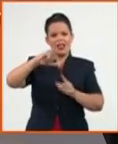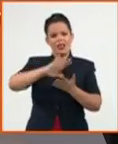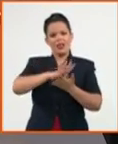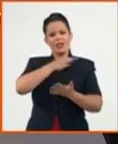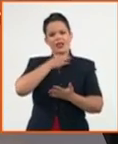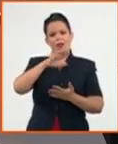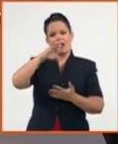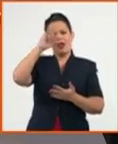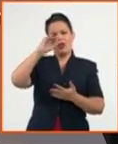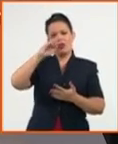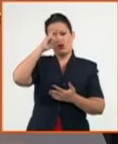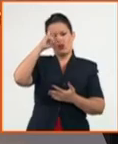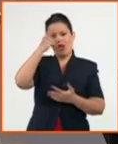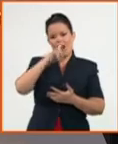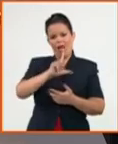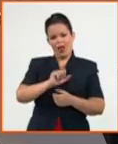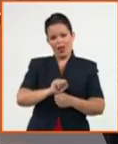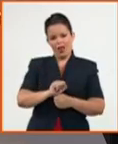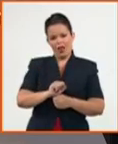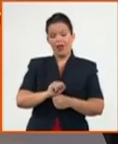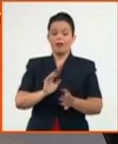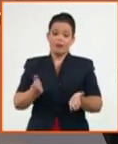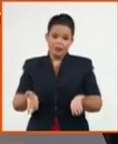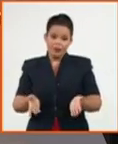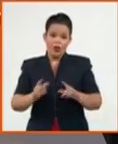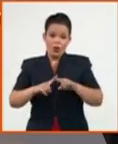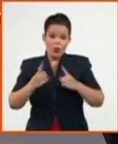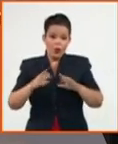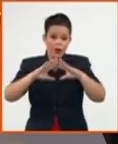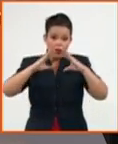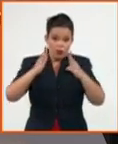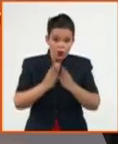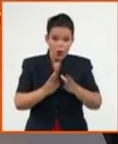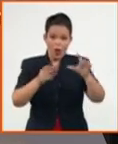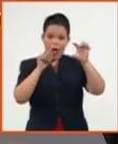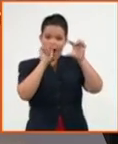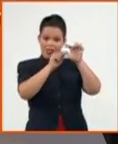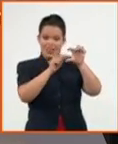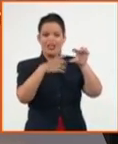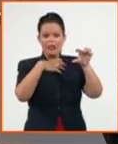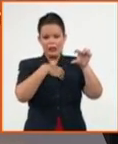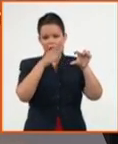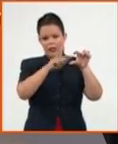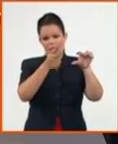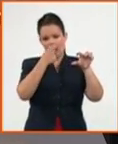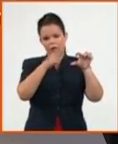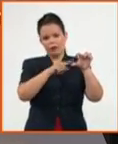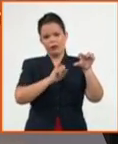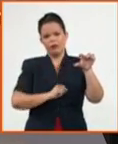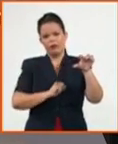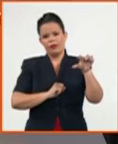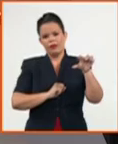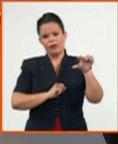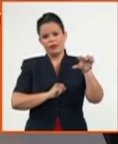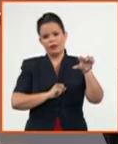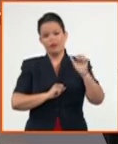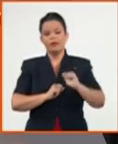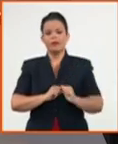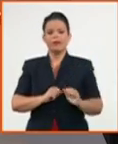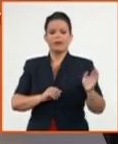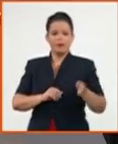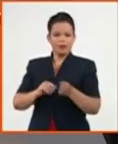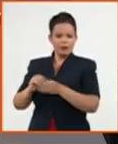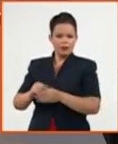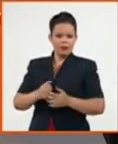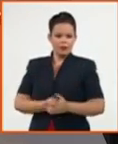para aliviar la preocupación en todos los vacunatorios recordemos que están las condiciones creadas para darse para quedarse a cualquier situación de